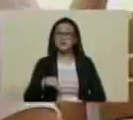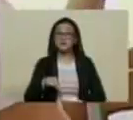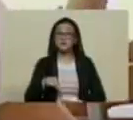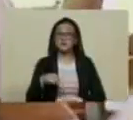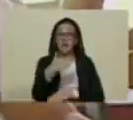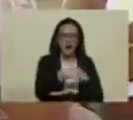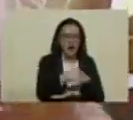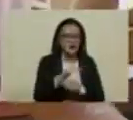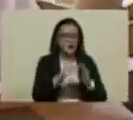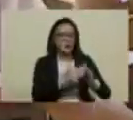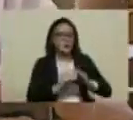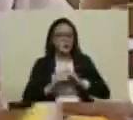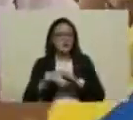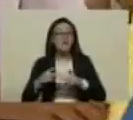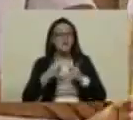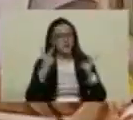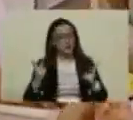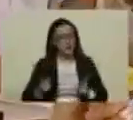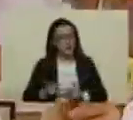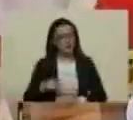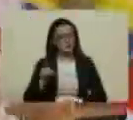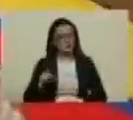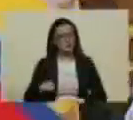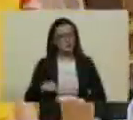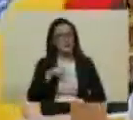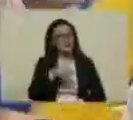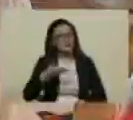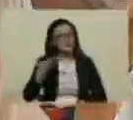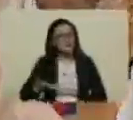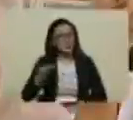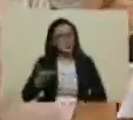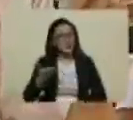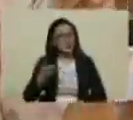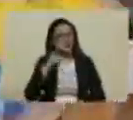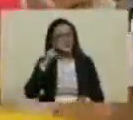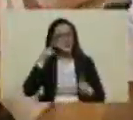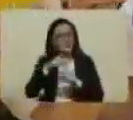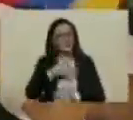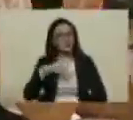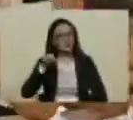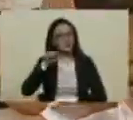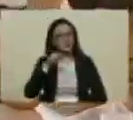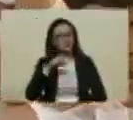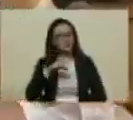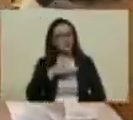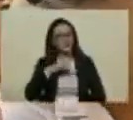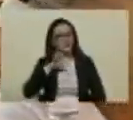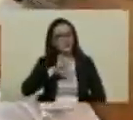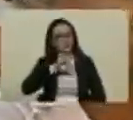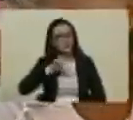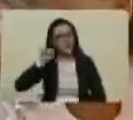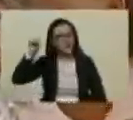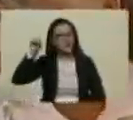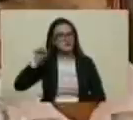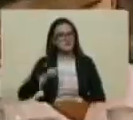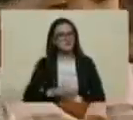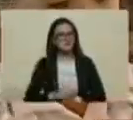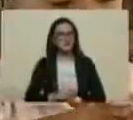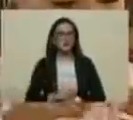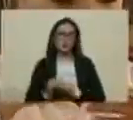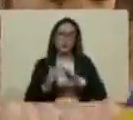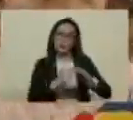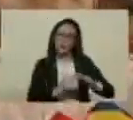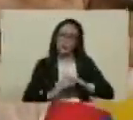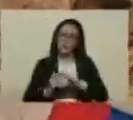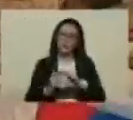en la calle, en la comunidad. Es la base para construir el socialismo cristiano, socialismo